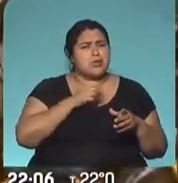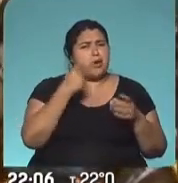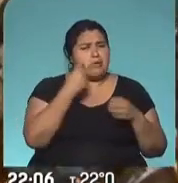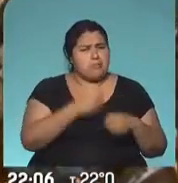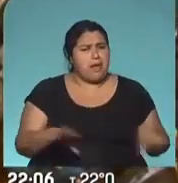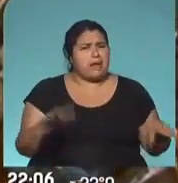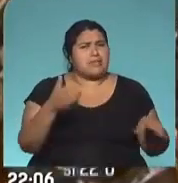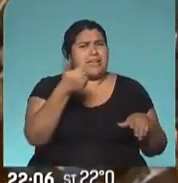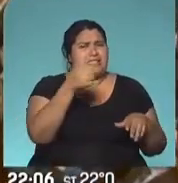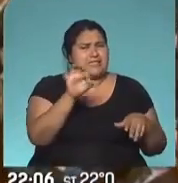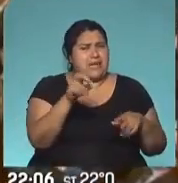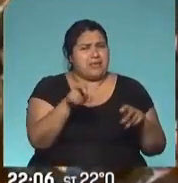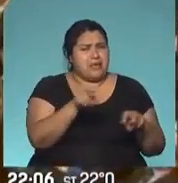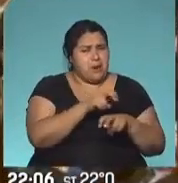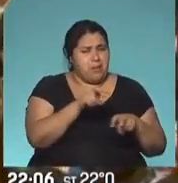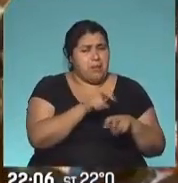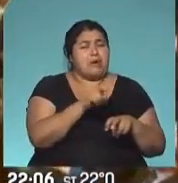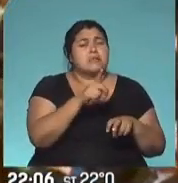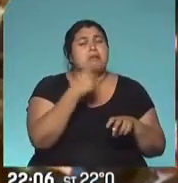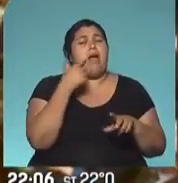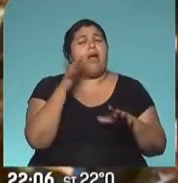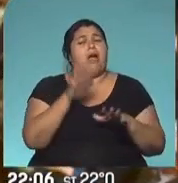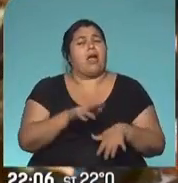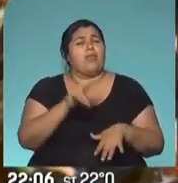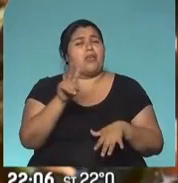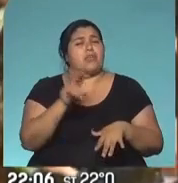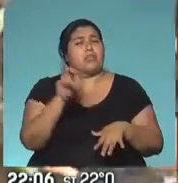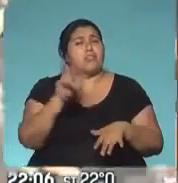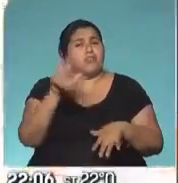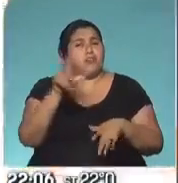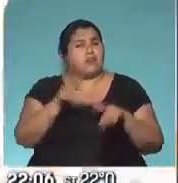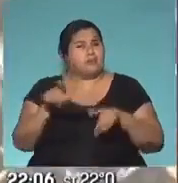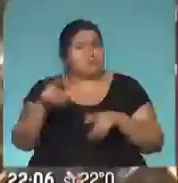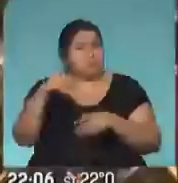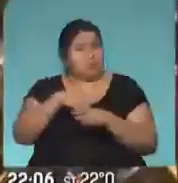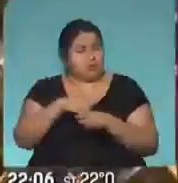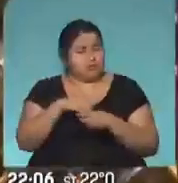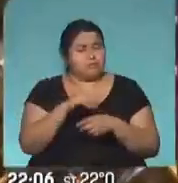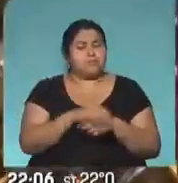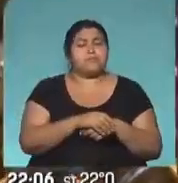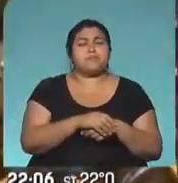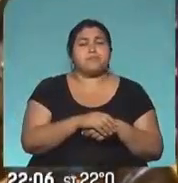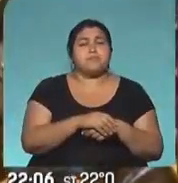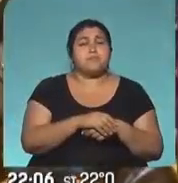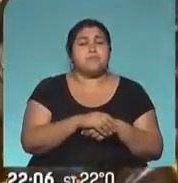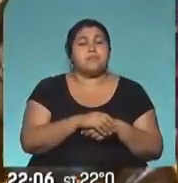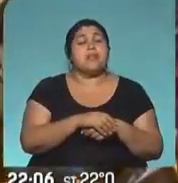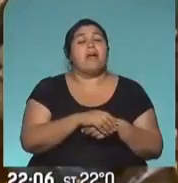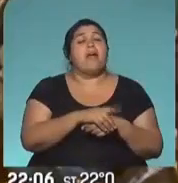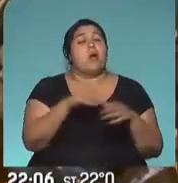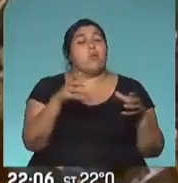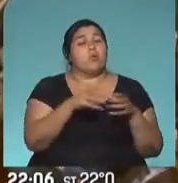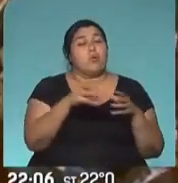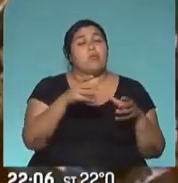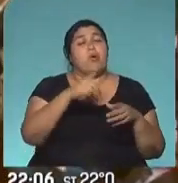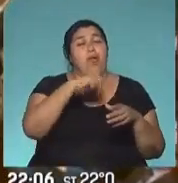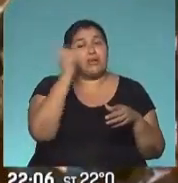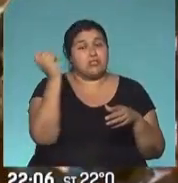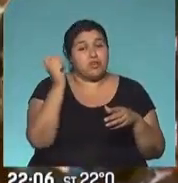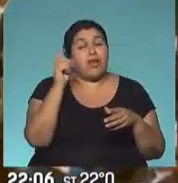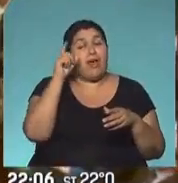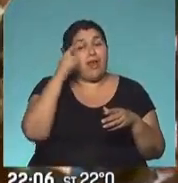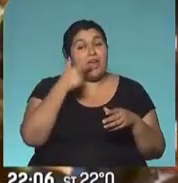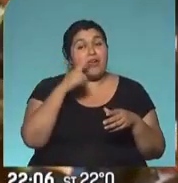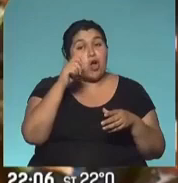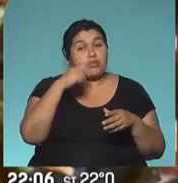60 bancas, quedándose con 203 parlamentarios. Por su parte, el Partido Nacional Escocés logró 48 escaños y